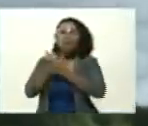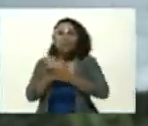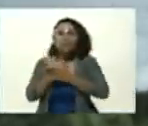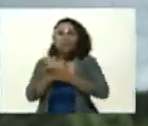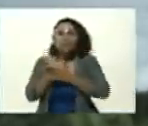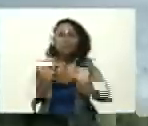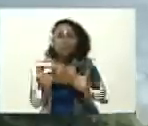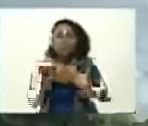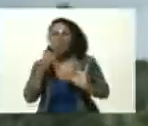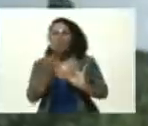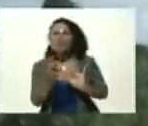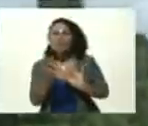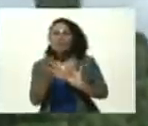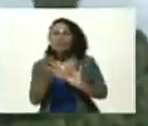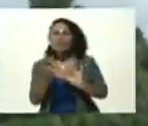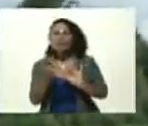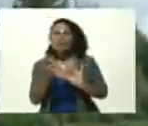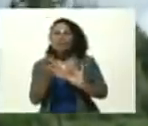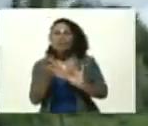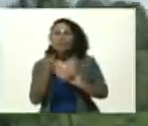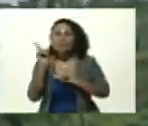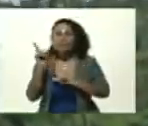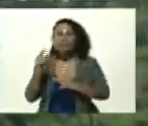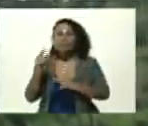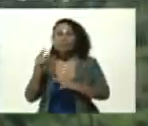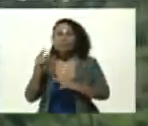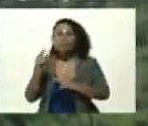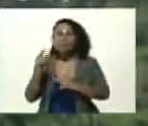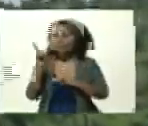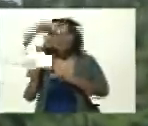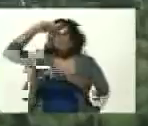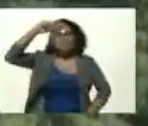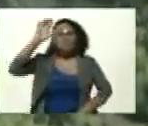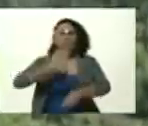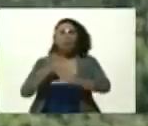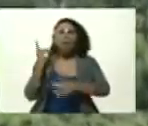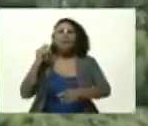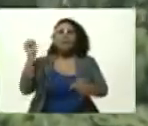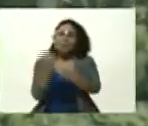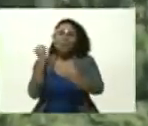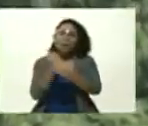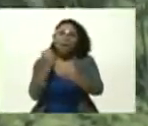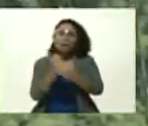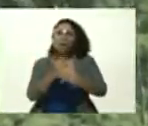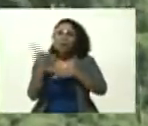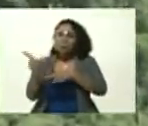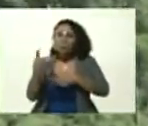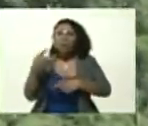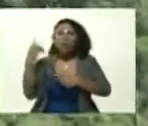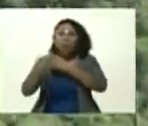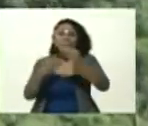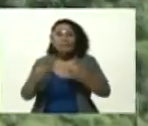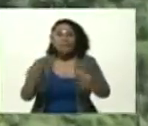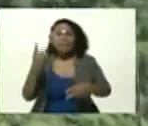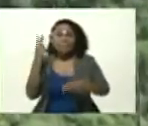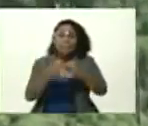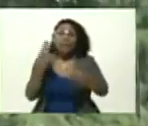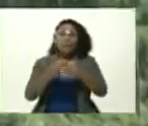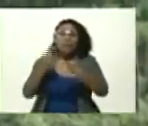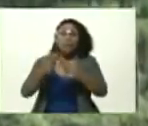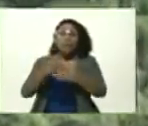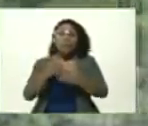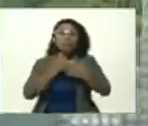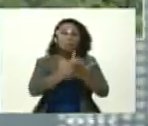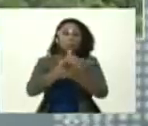batea. ¡Ah! Eso me indigna. Se está trabajando, y mientras estos muchachos arriesgan su vida y